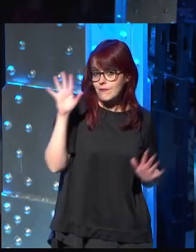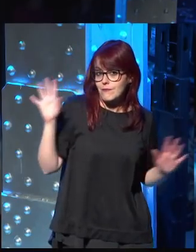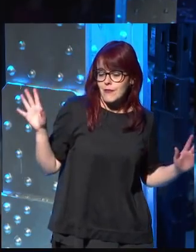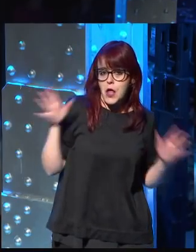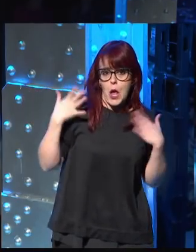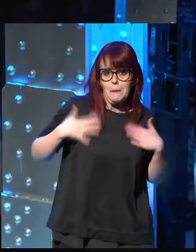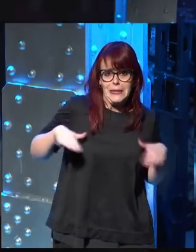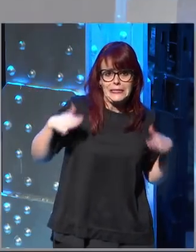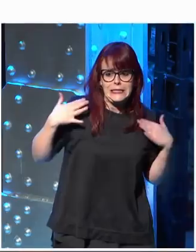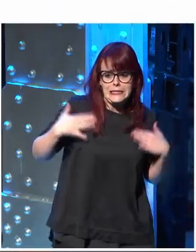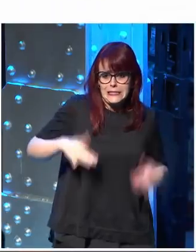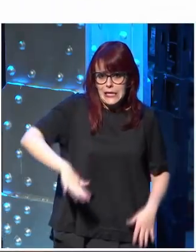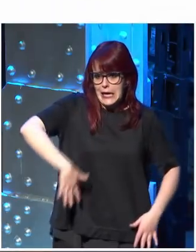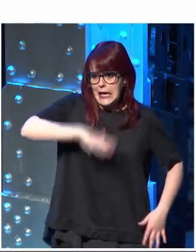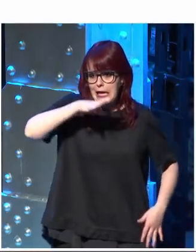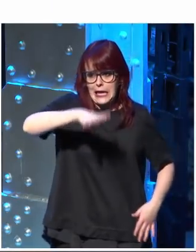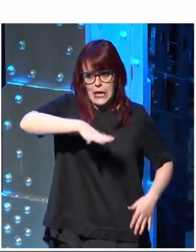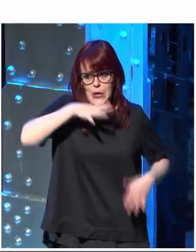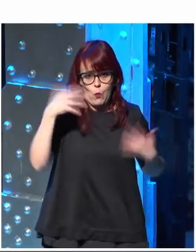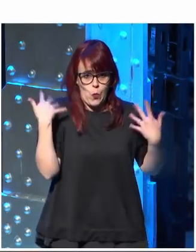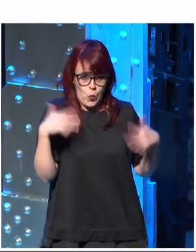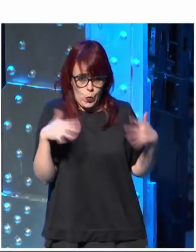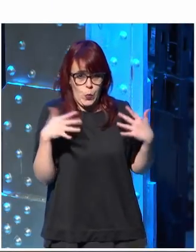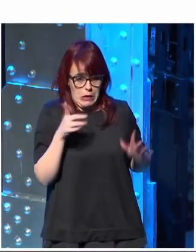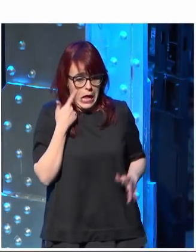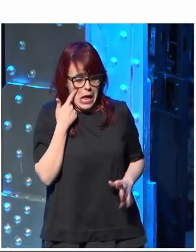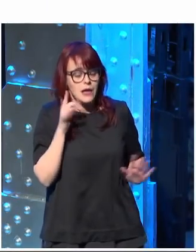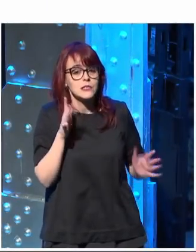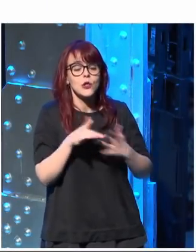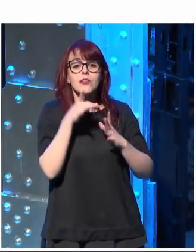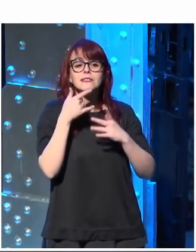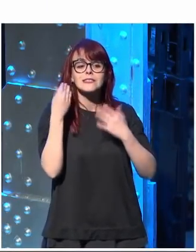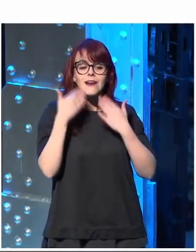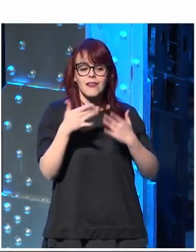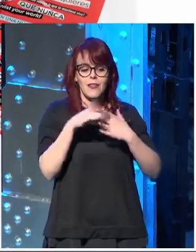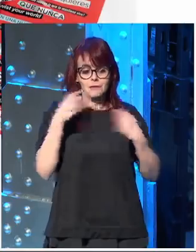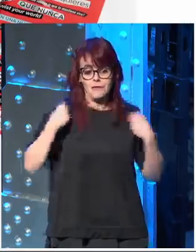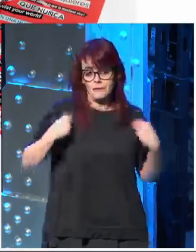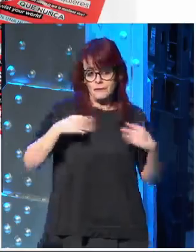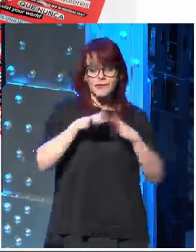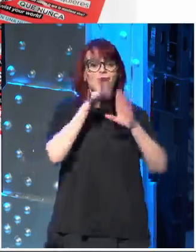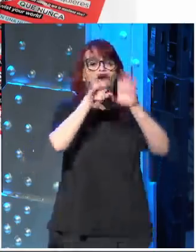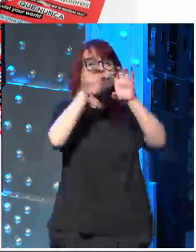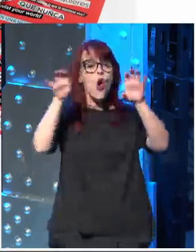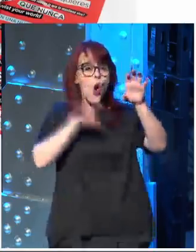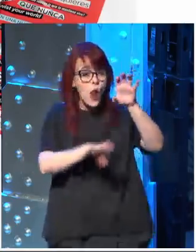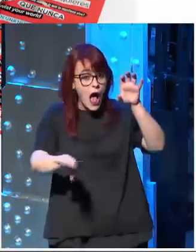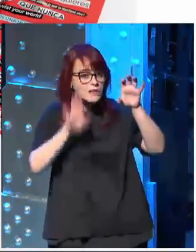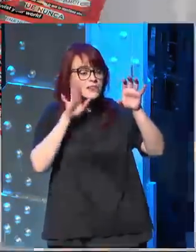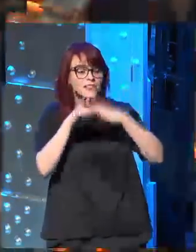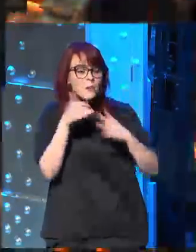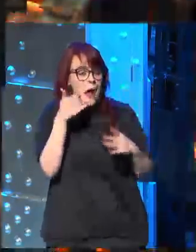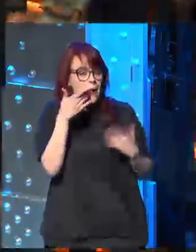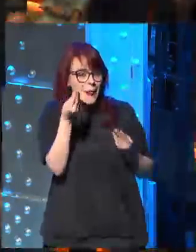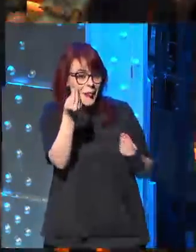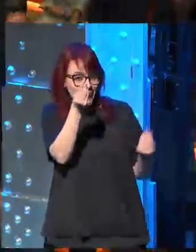en que visten, ¿no? Son extraordinarios vistiendo siempre, ¿no? Y entonces, lo que tiene el collage es que es como un salto, como una chispa química, ¿no? Es